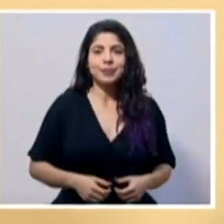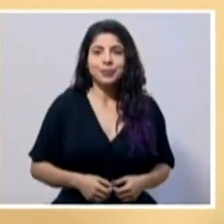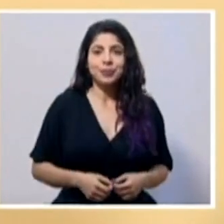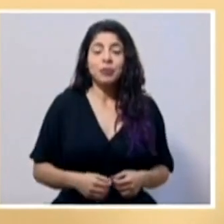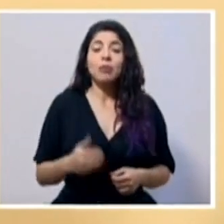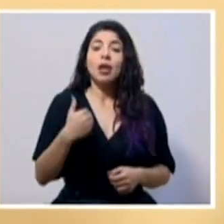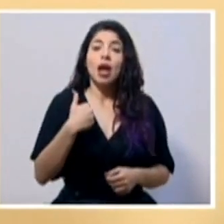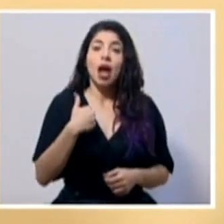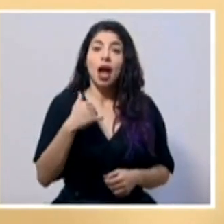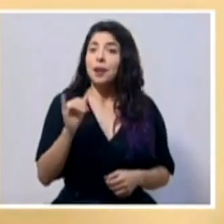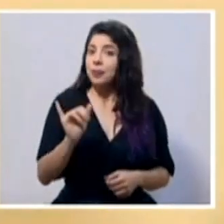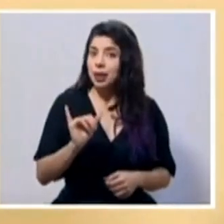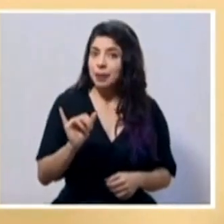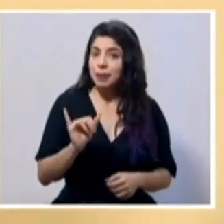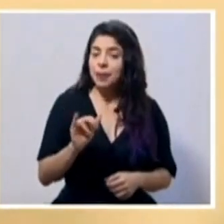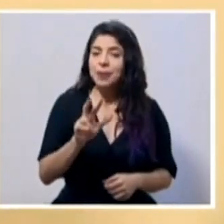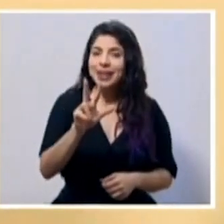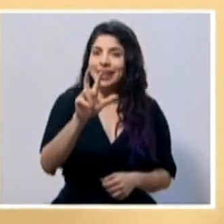Tenemos también